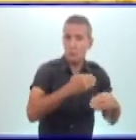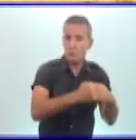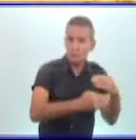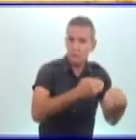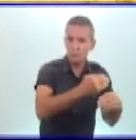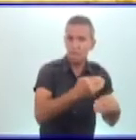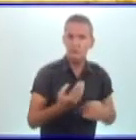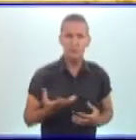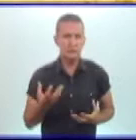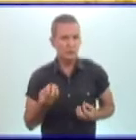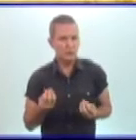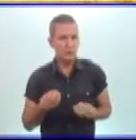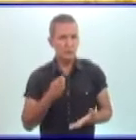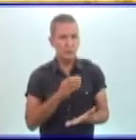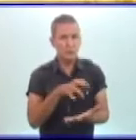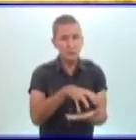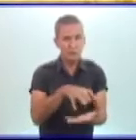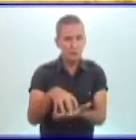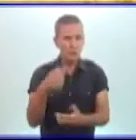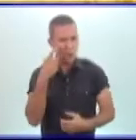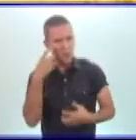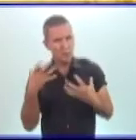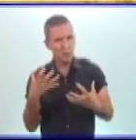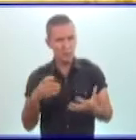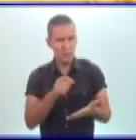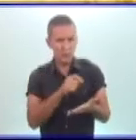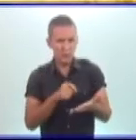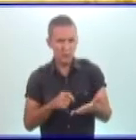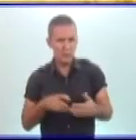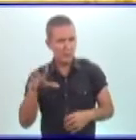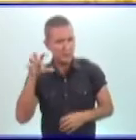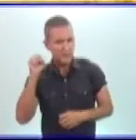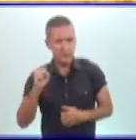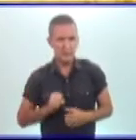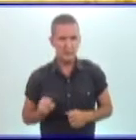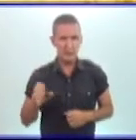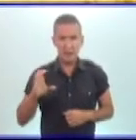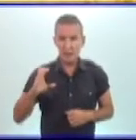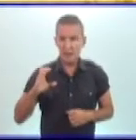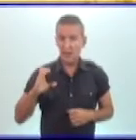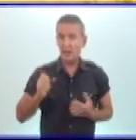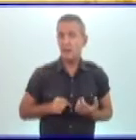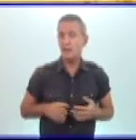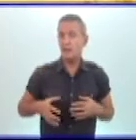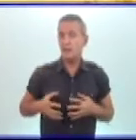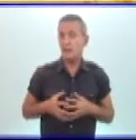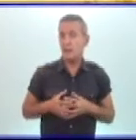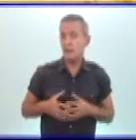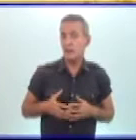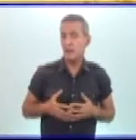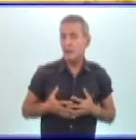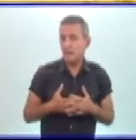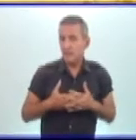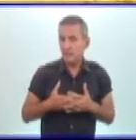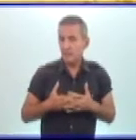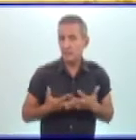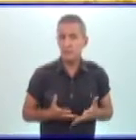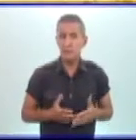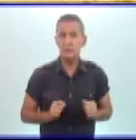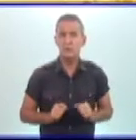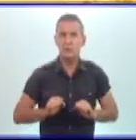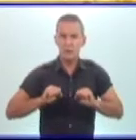Es importante que al anotar entiendas que el capitalismo no eliminó el desarrollo desigual ni la explotación, sino que más bien lo